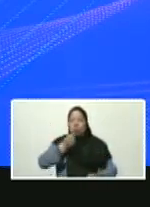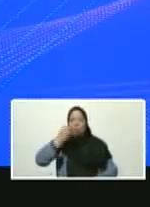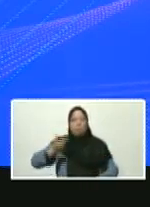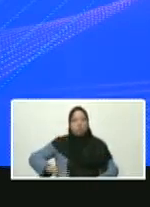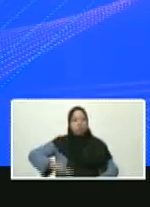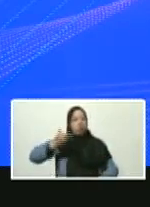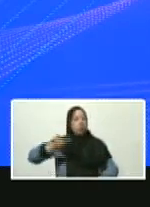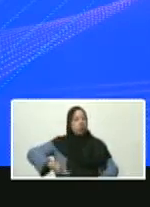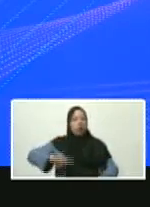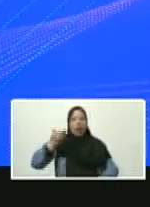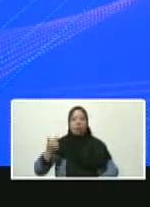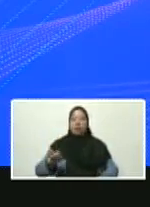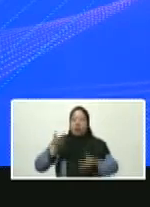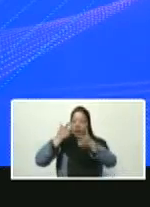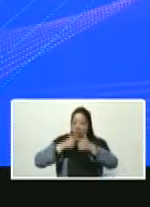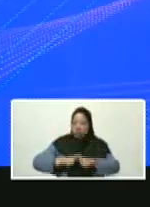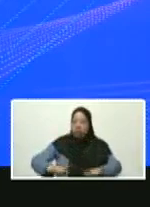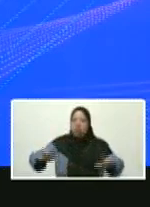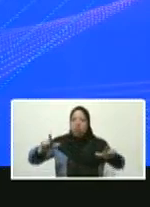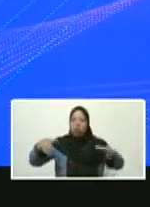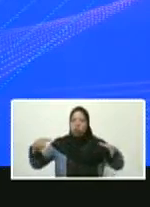Bolivariana, Armada Libertadora,